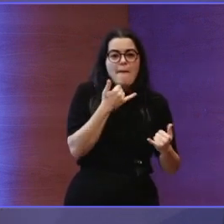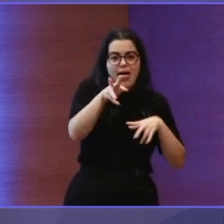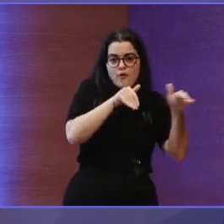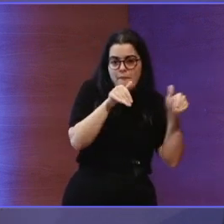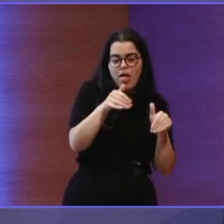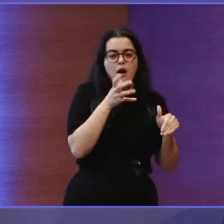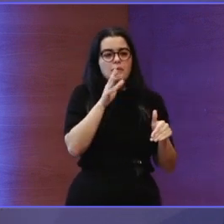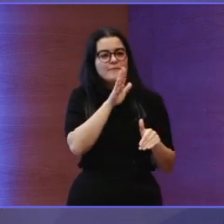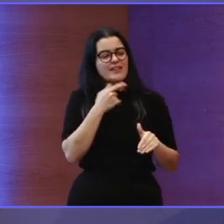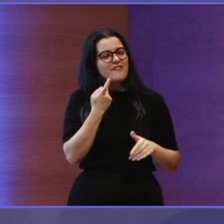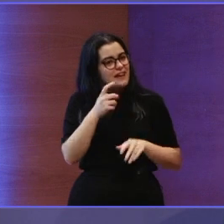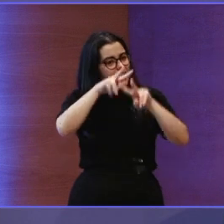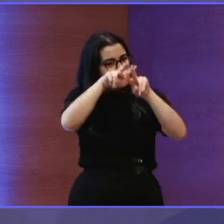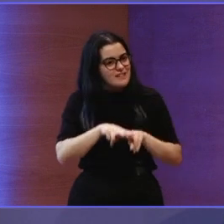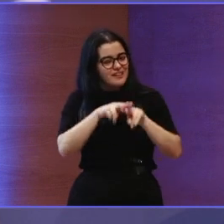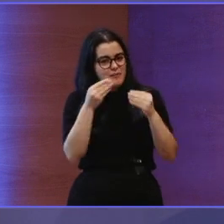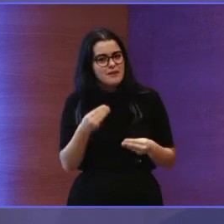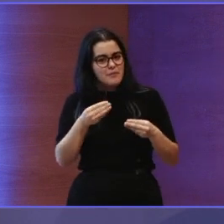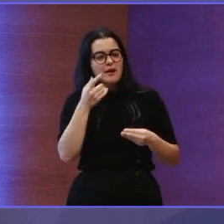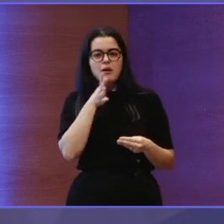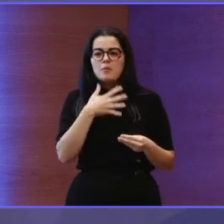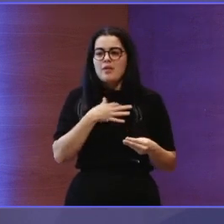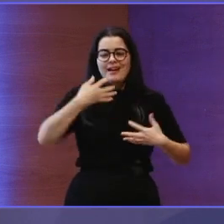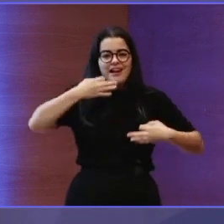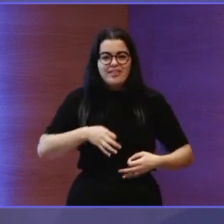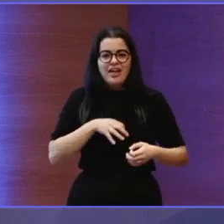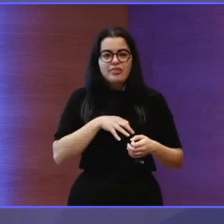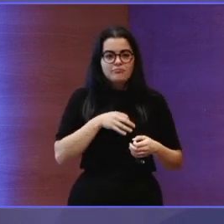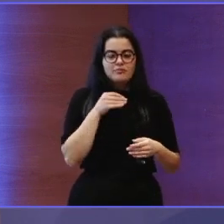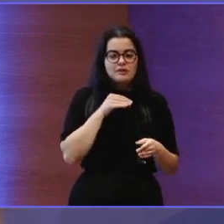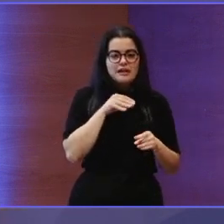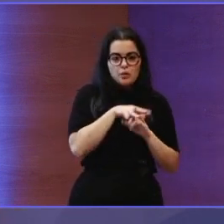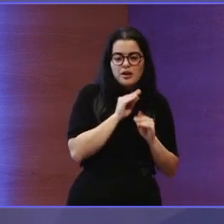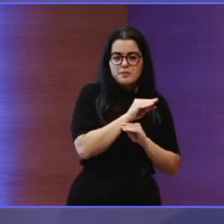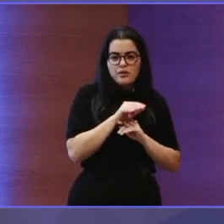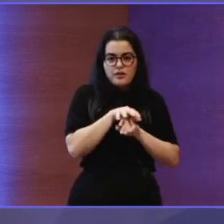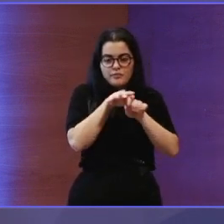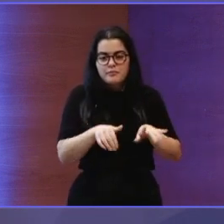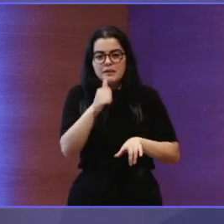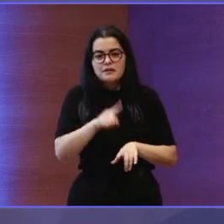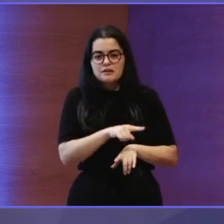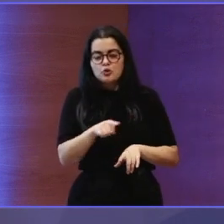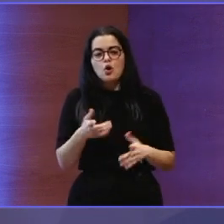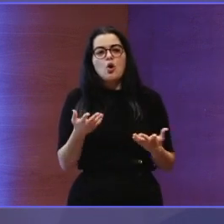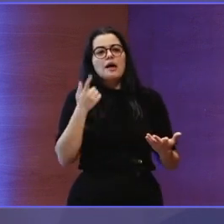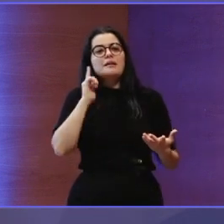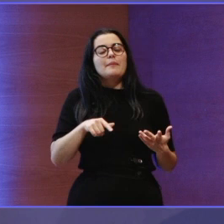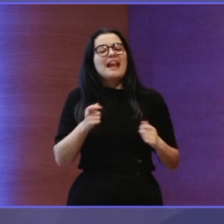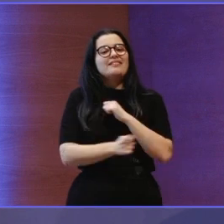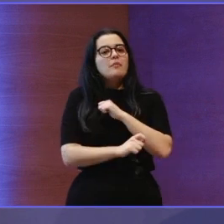investigación sobre el efecto llamada que puede estar teniendo en la realidad las prestaciones o sobre la trampa de la pobreza creo que por ejemplo